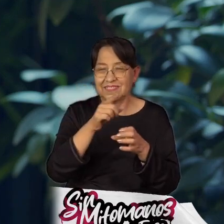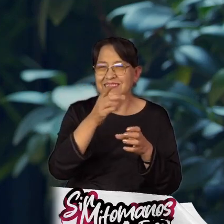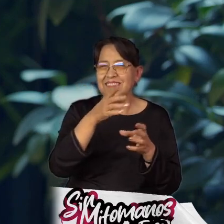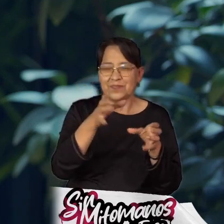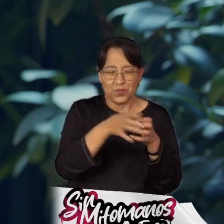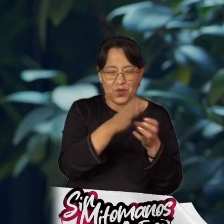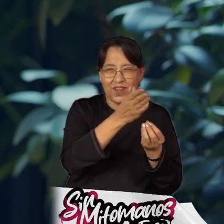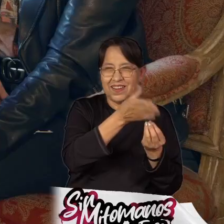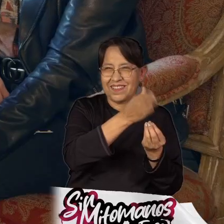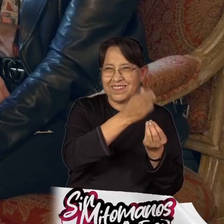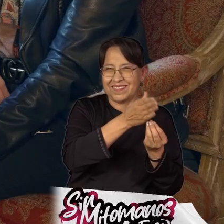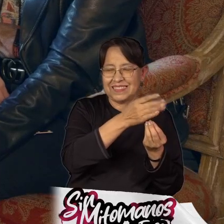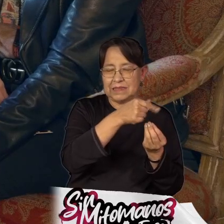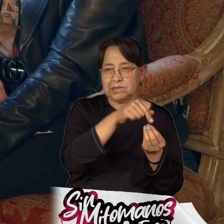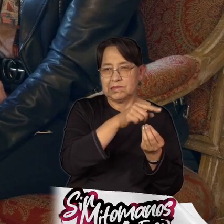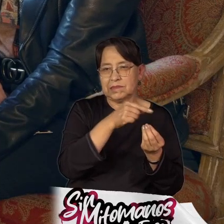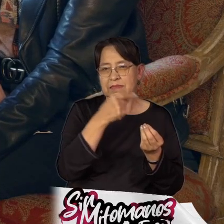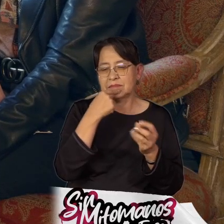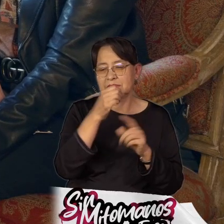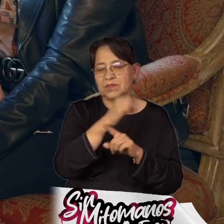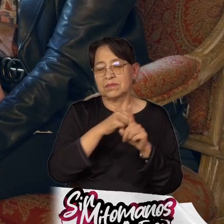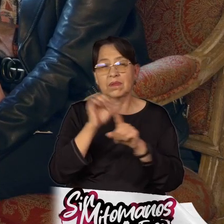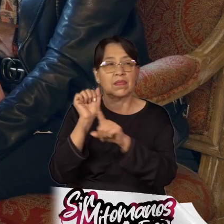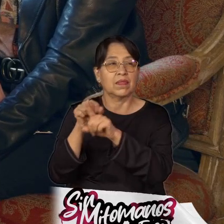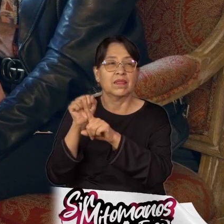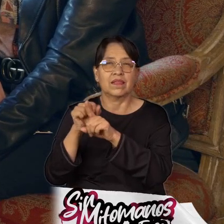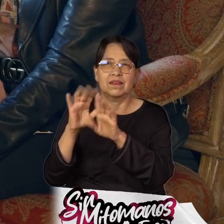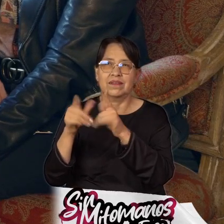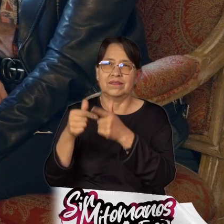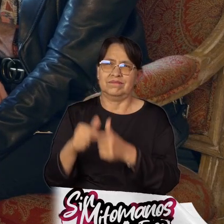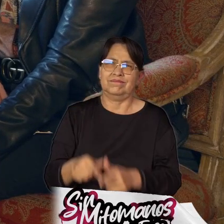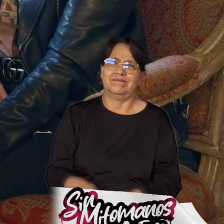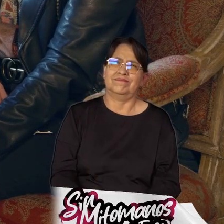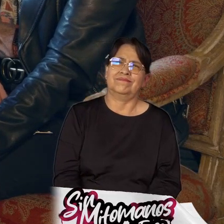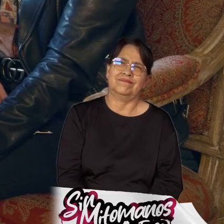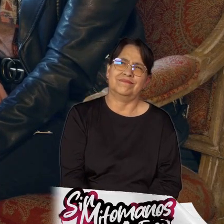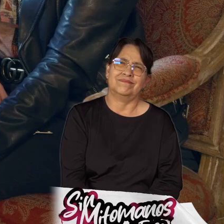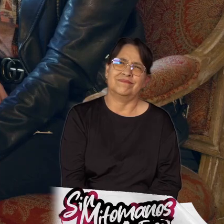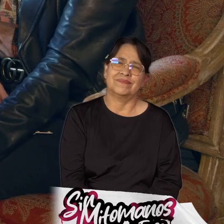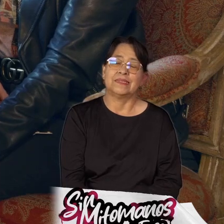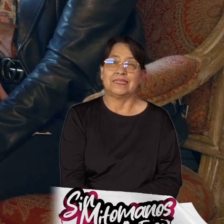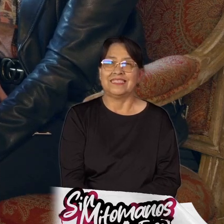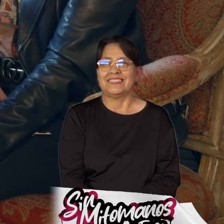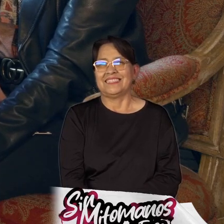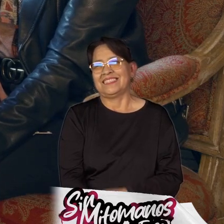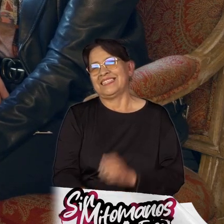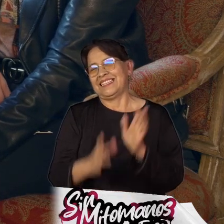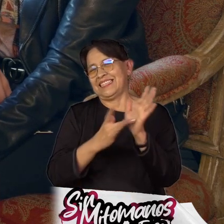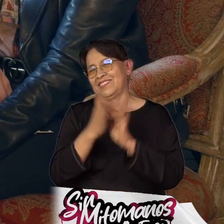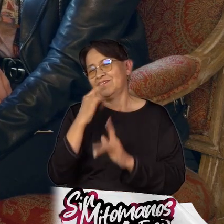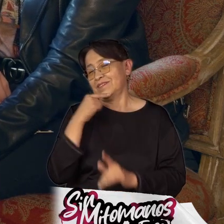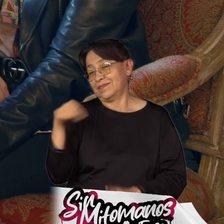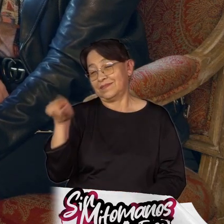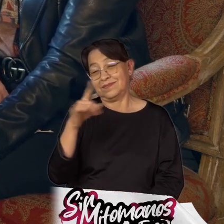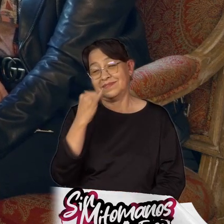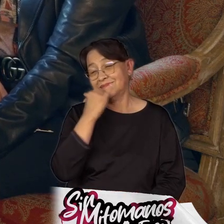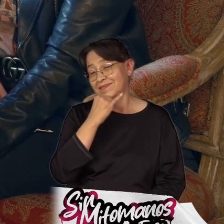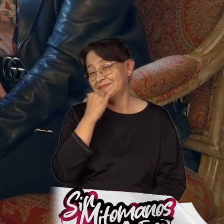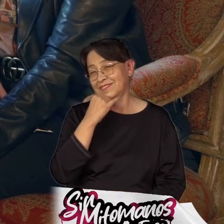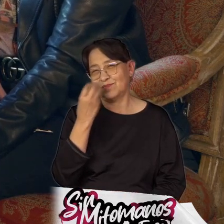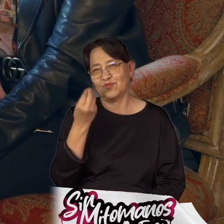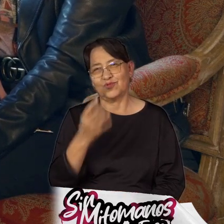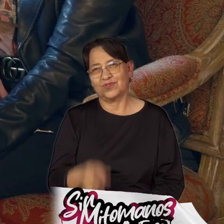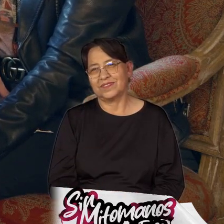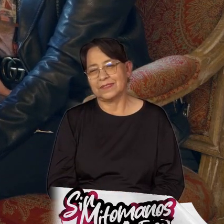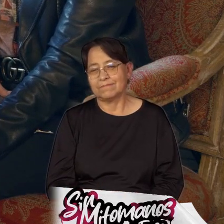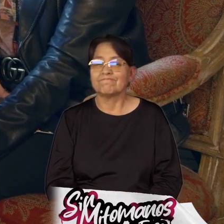grupo religioso social, cuando ignoraba las Escrituras: vosotros mucho erráis. Y en